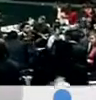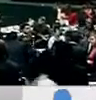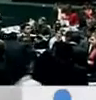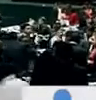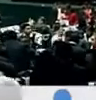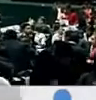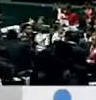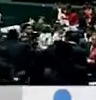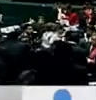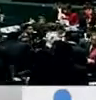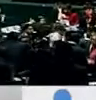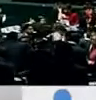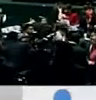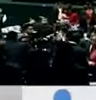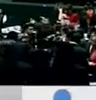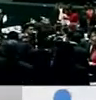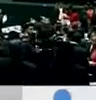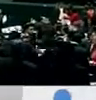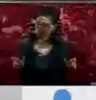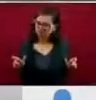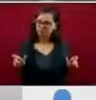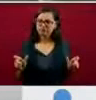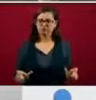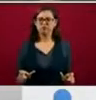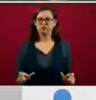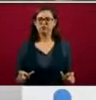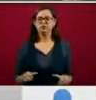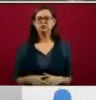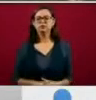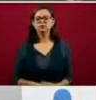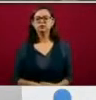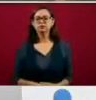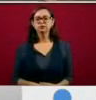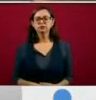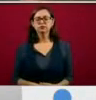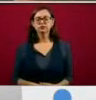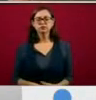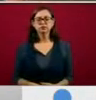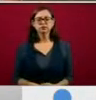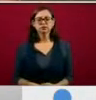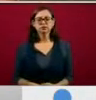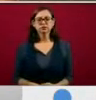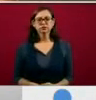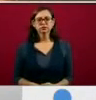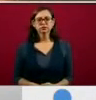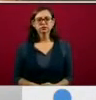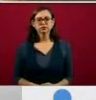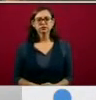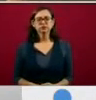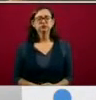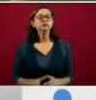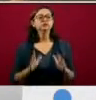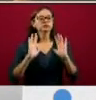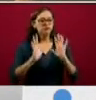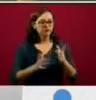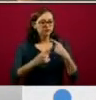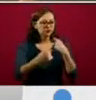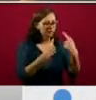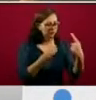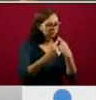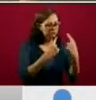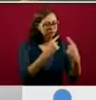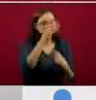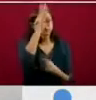mujeres criminalizadas por haber tenido un aborto y médicos o parteras acusados de participar en estos. También a personas indígenas que no tuvieron una